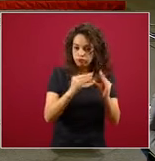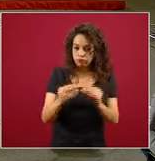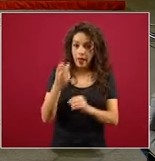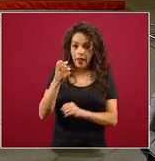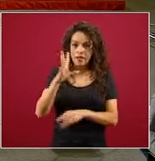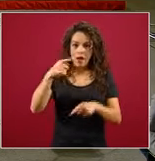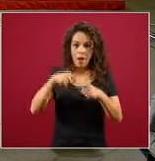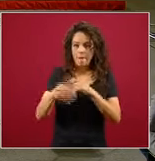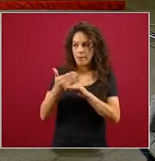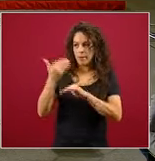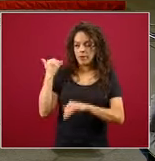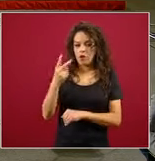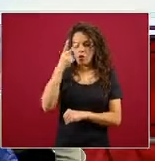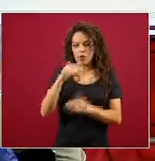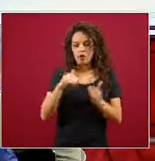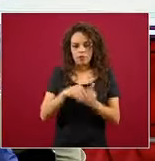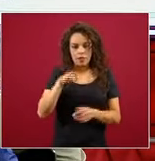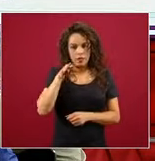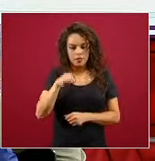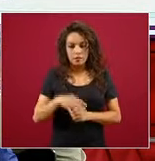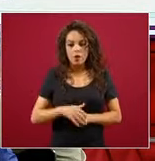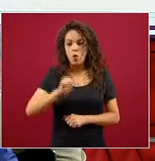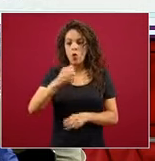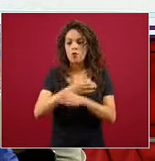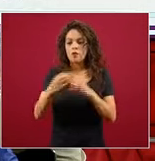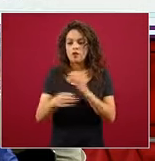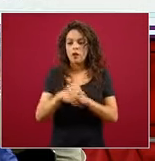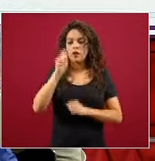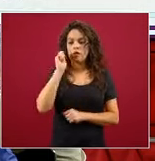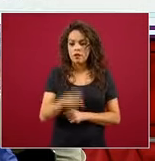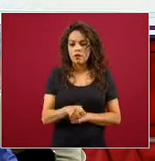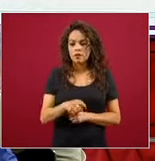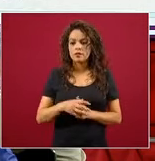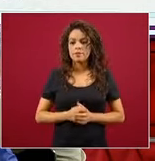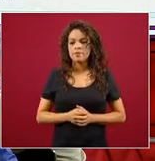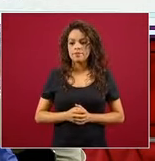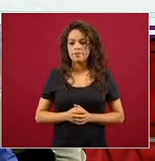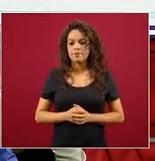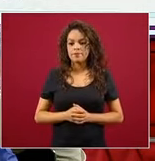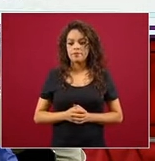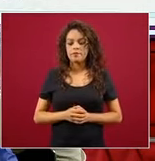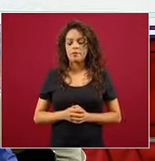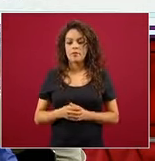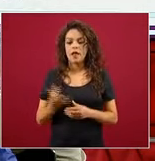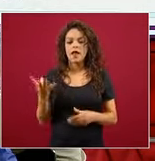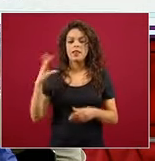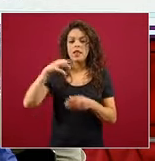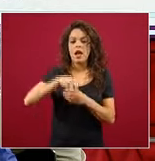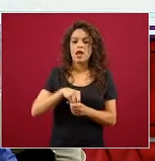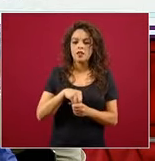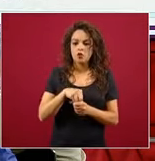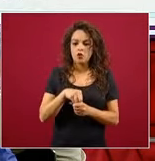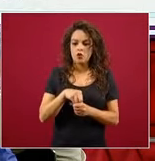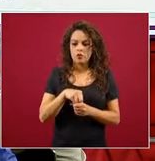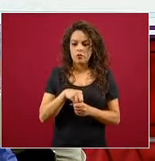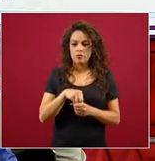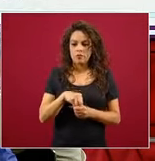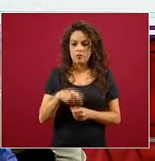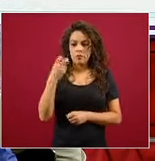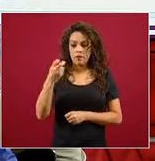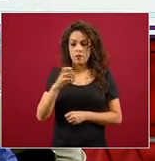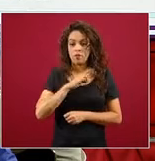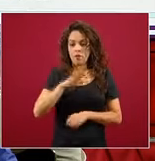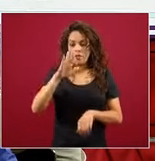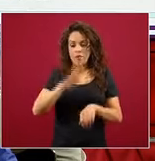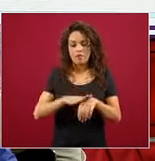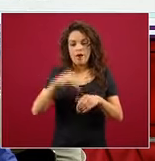es esta cosa de la integración multisectorial, pero también otro componente que es un poco de lo que también va a hablar más el doctor Luis